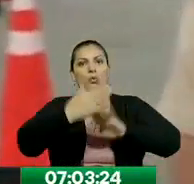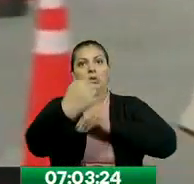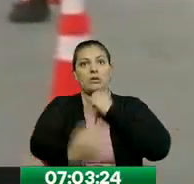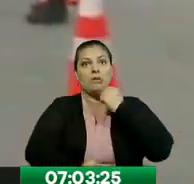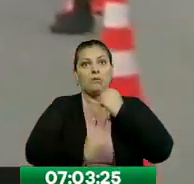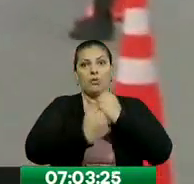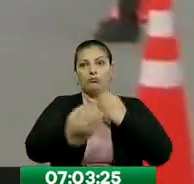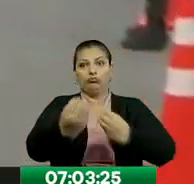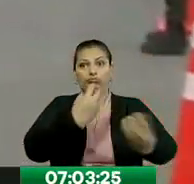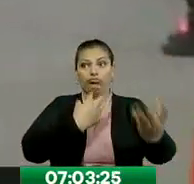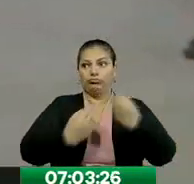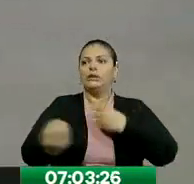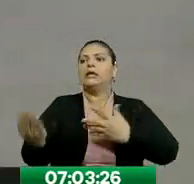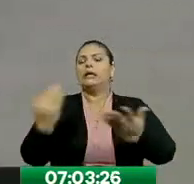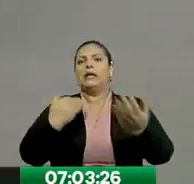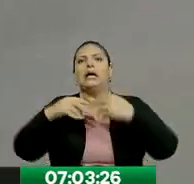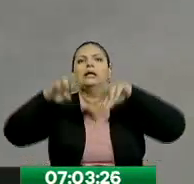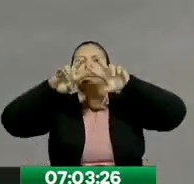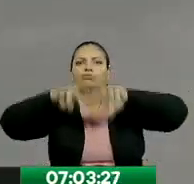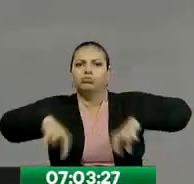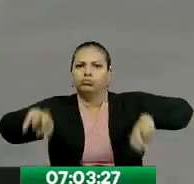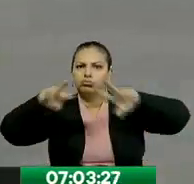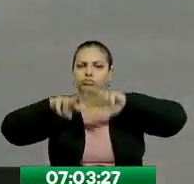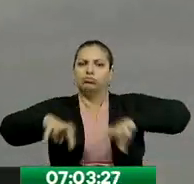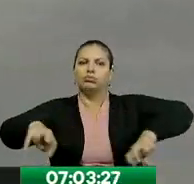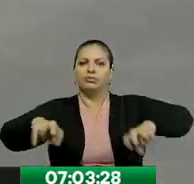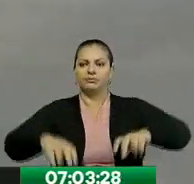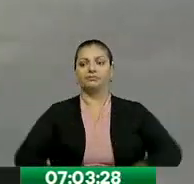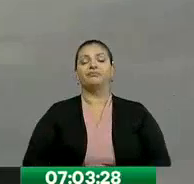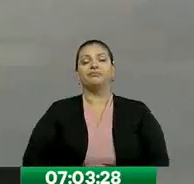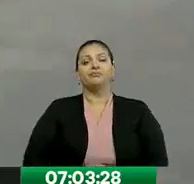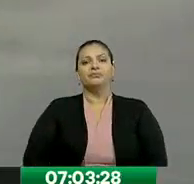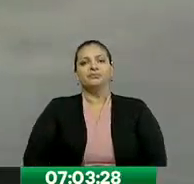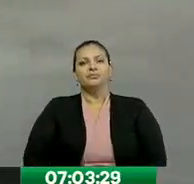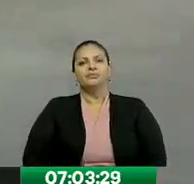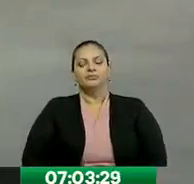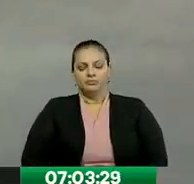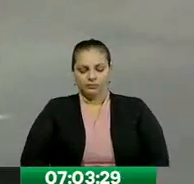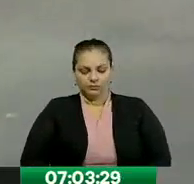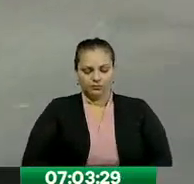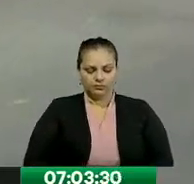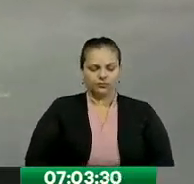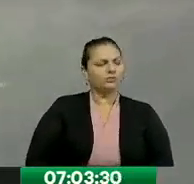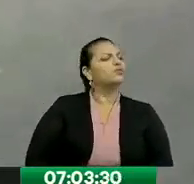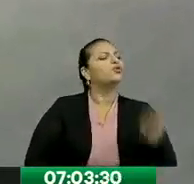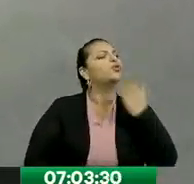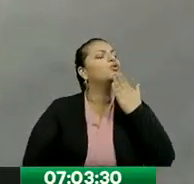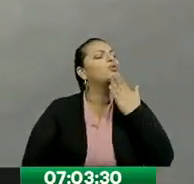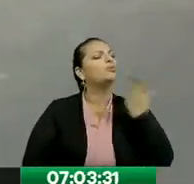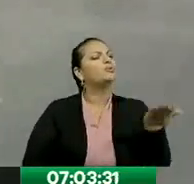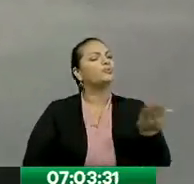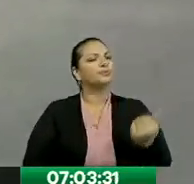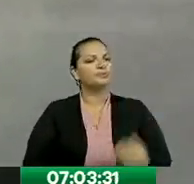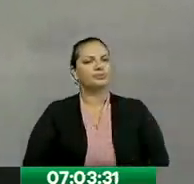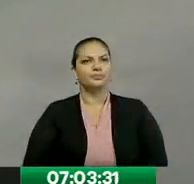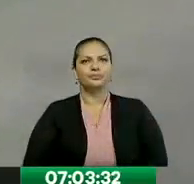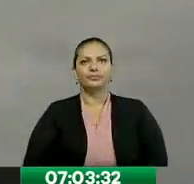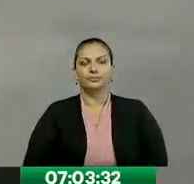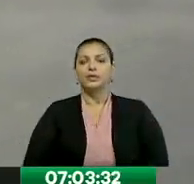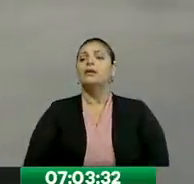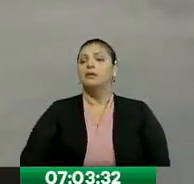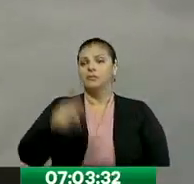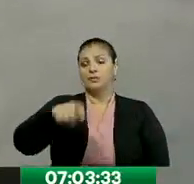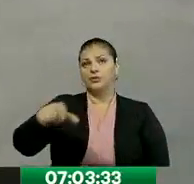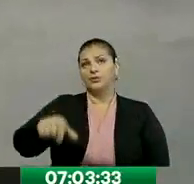resultados positivos referente a los hechos suscitados del día sábado. ¿Cómo cuáles, más o menos? Ya tenemos aproximadamente tres detenidos,